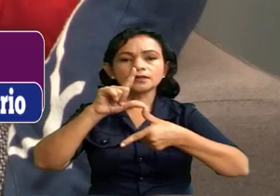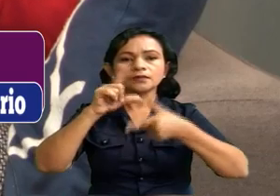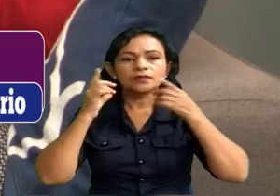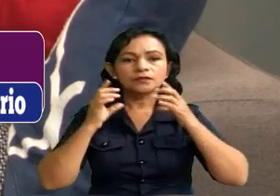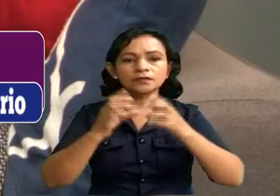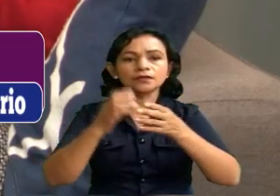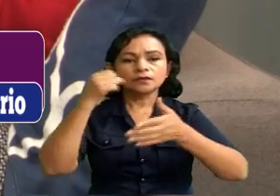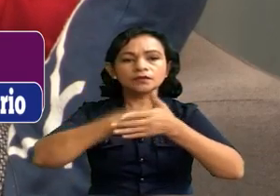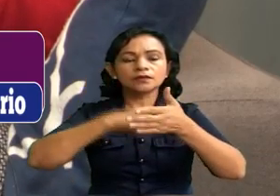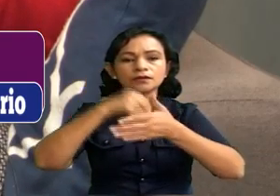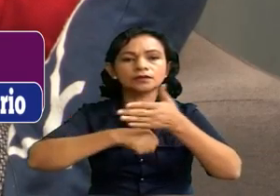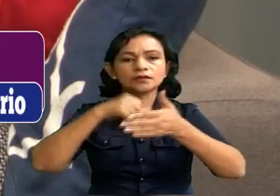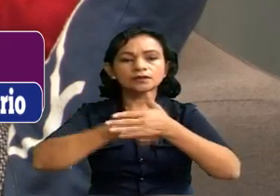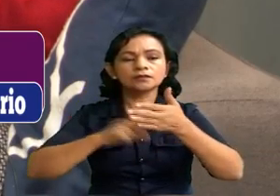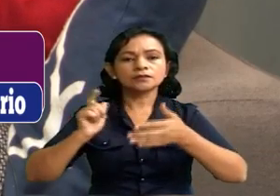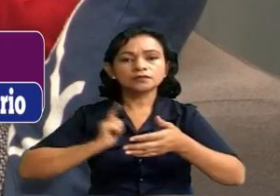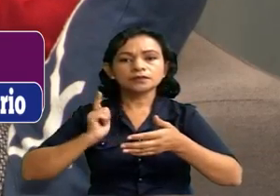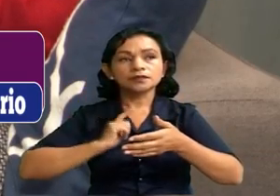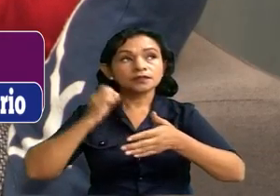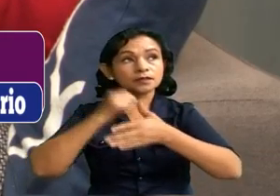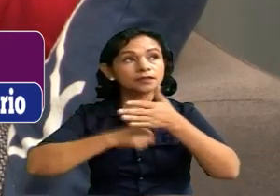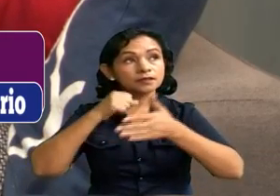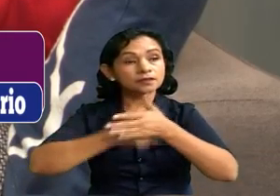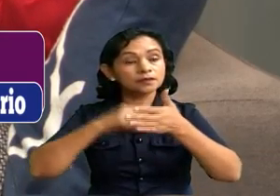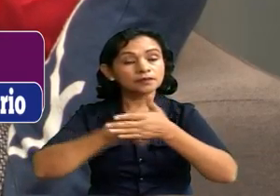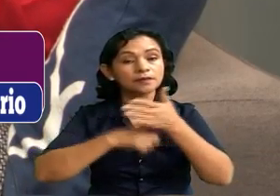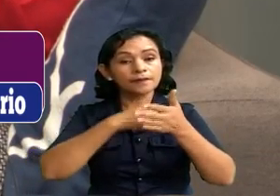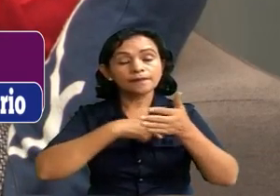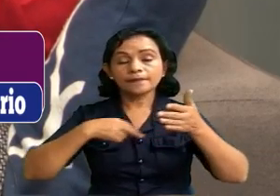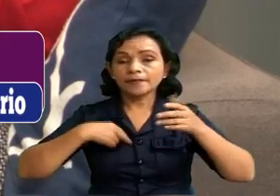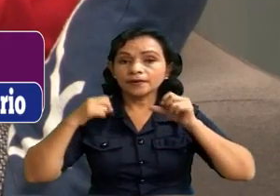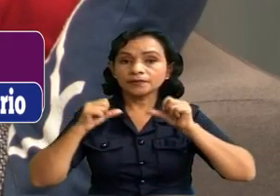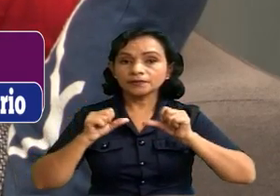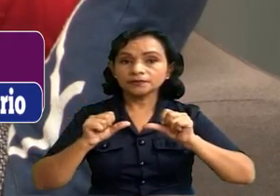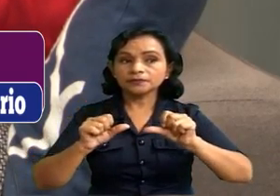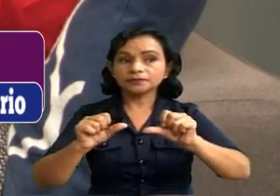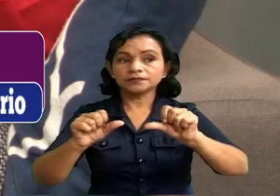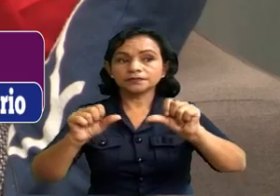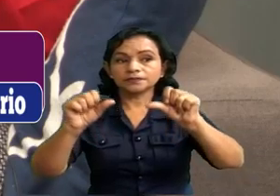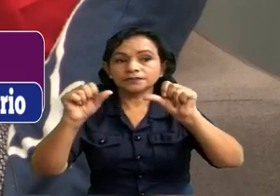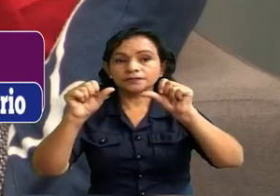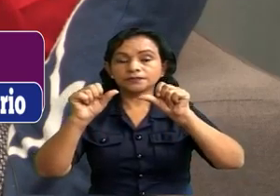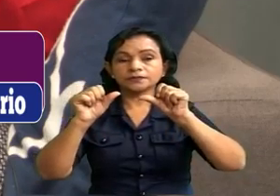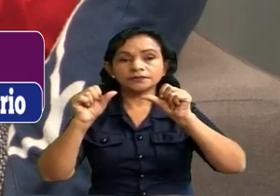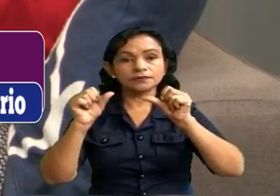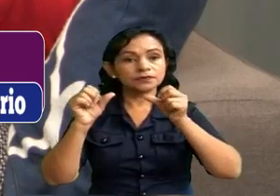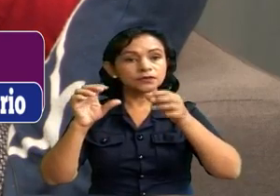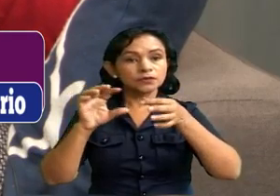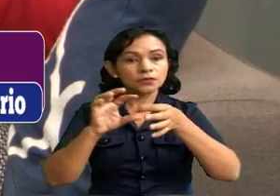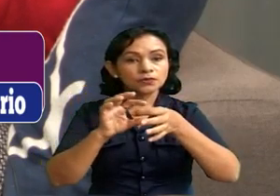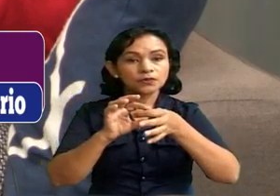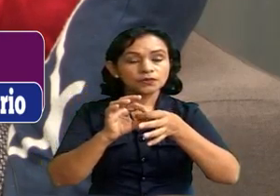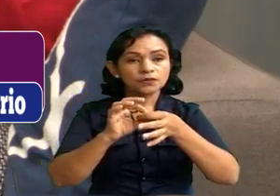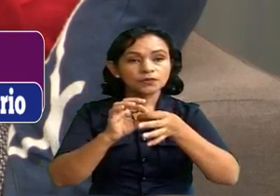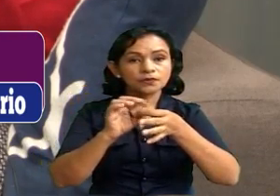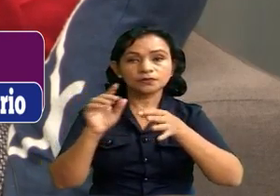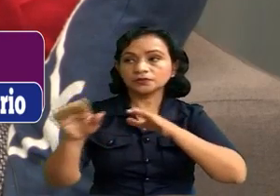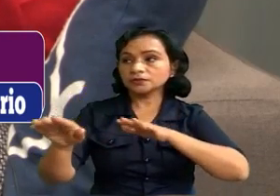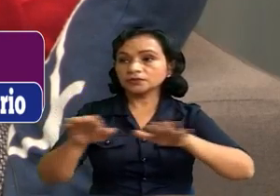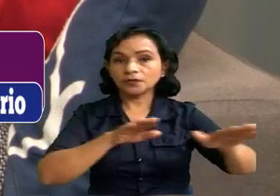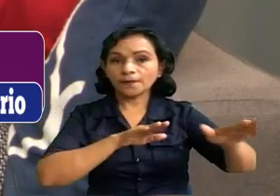la lucha que emprendemos y es la que defendemos. Vamos a continuar en esa unidad. Nosotros no podemos